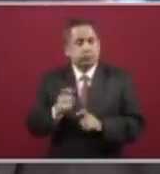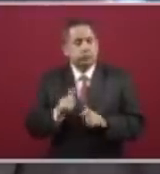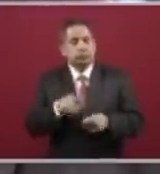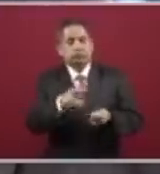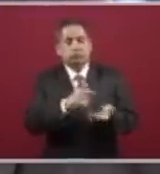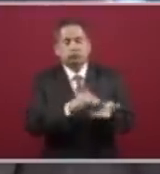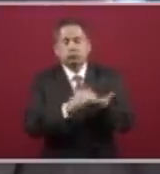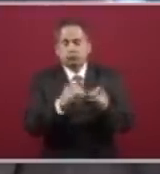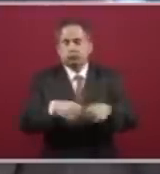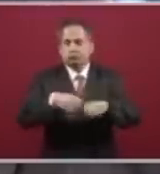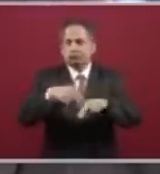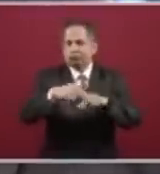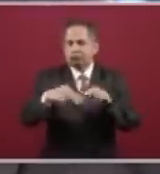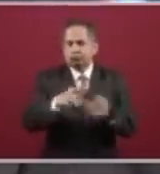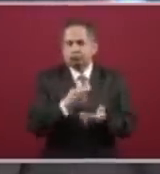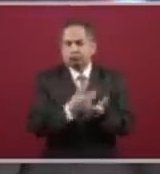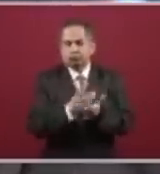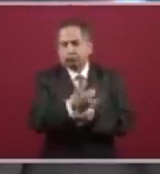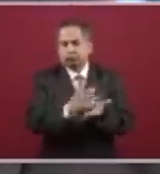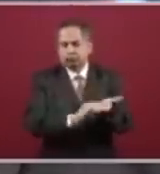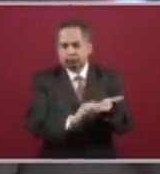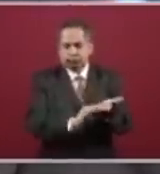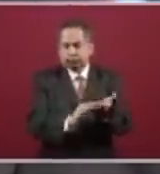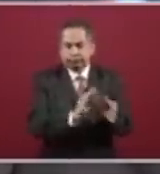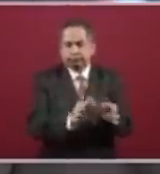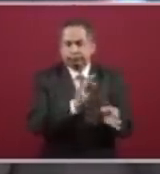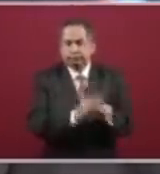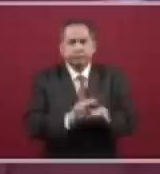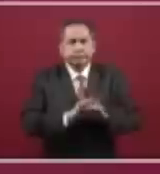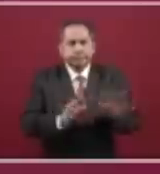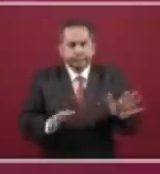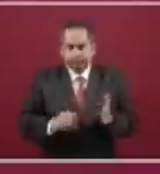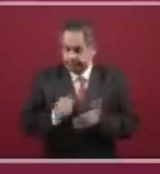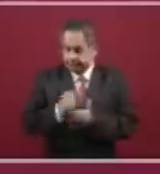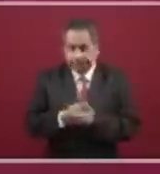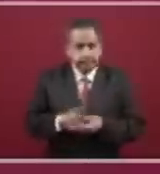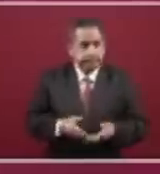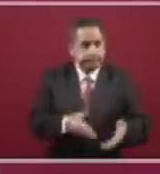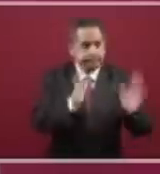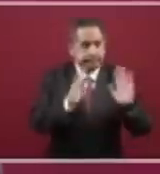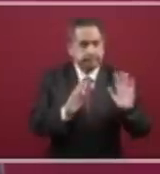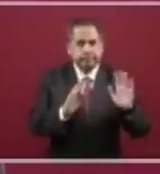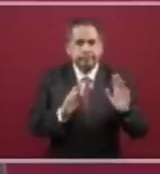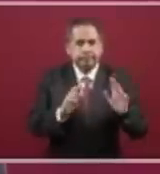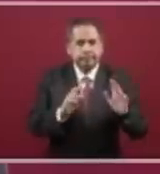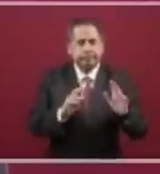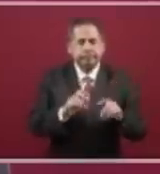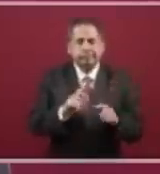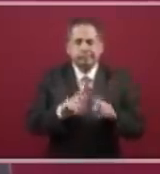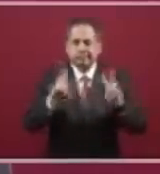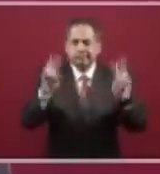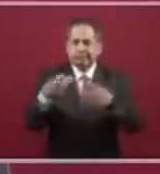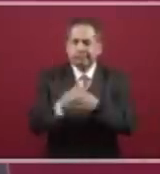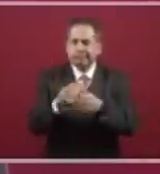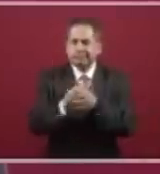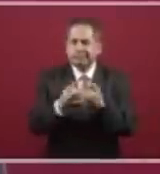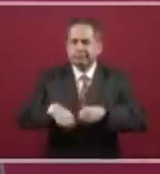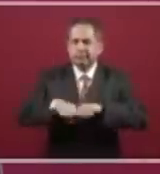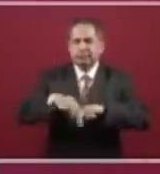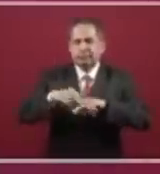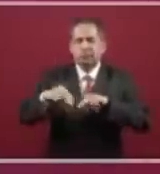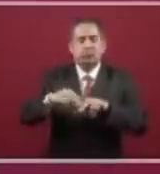tenedores del capital invertido con su rendimiento y aprobando la venta de las acciones tipo ve que este grupo tenía